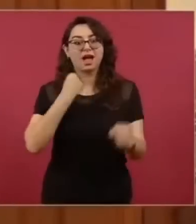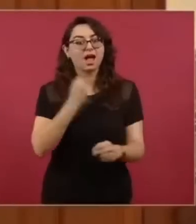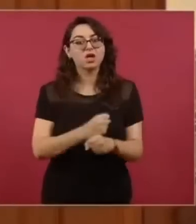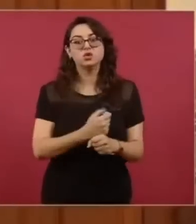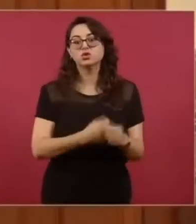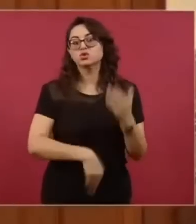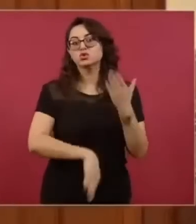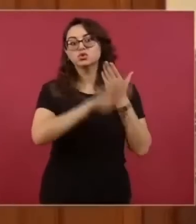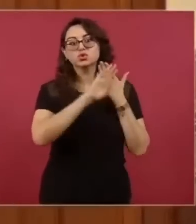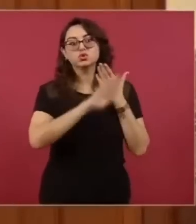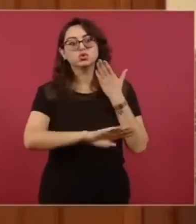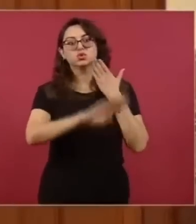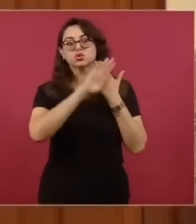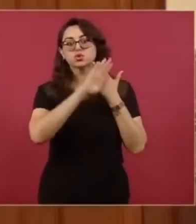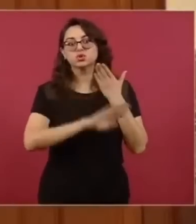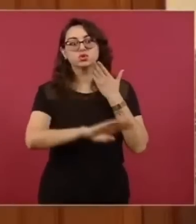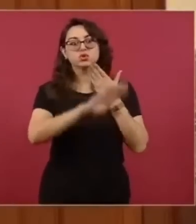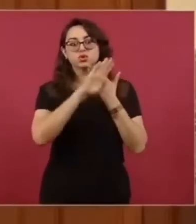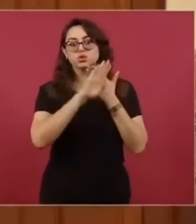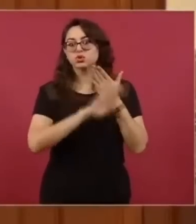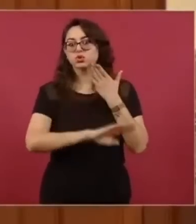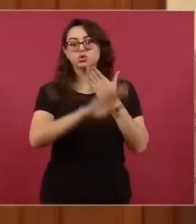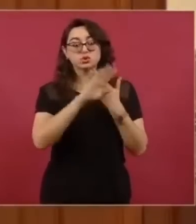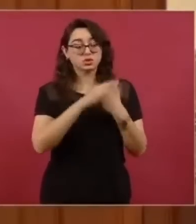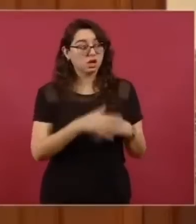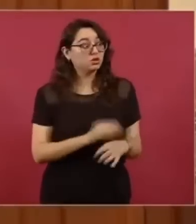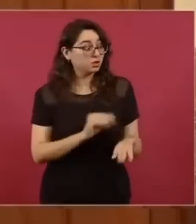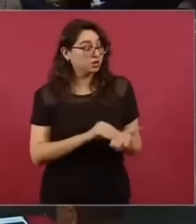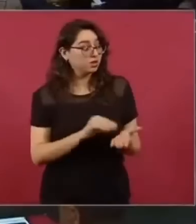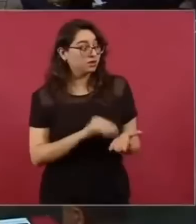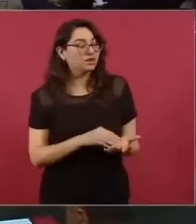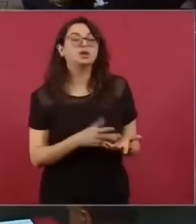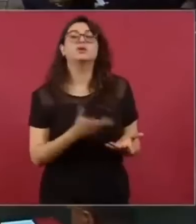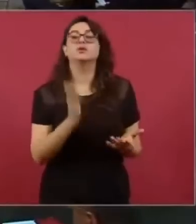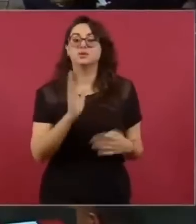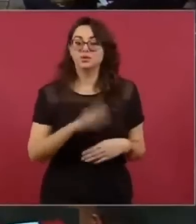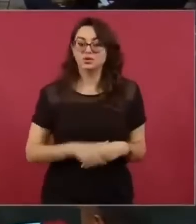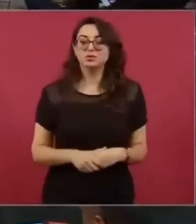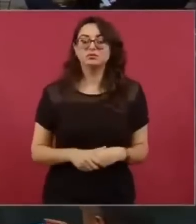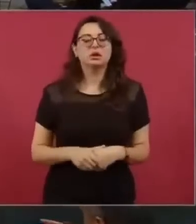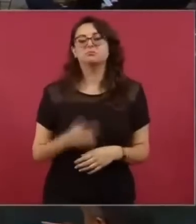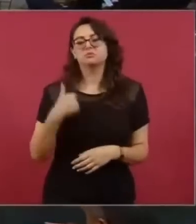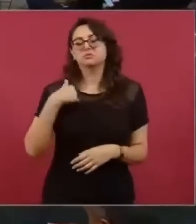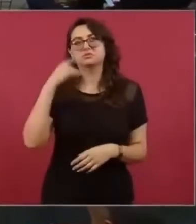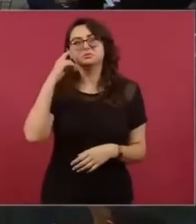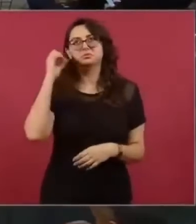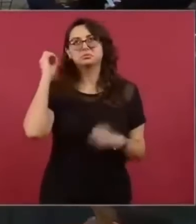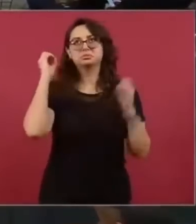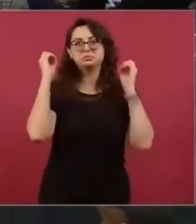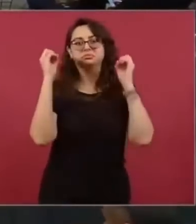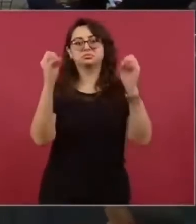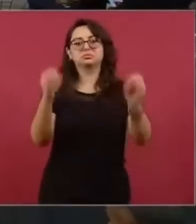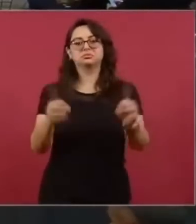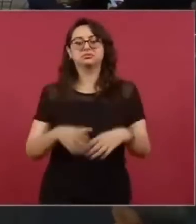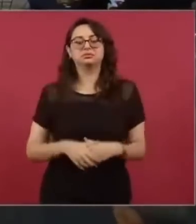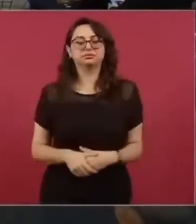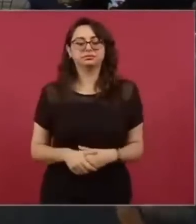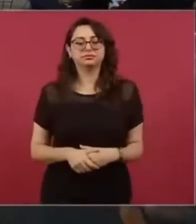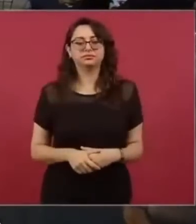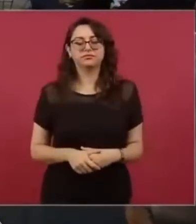Pero a lo mejor ya cambió, ¿no? No, está igual. Bueno, tiene tiempo que no los